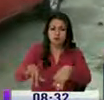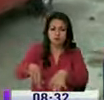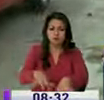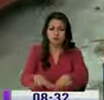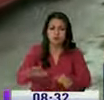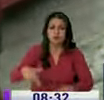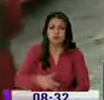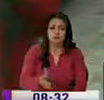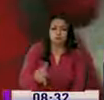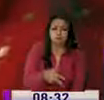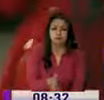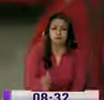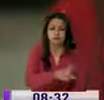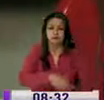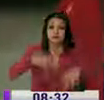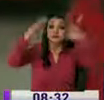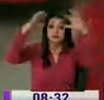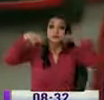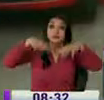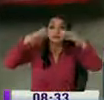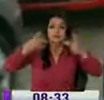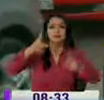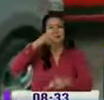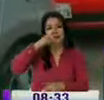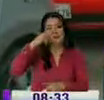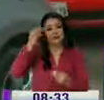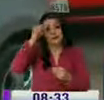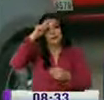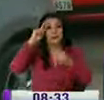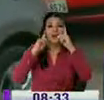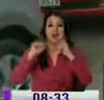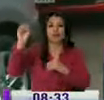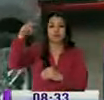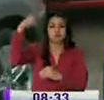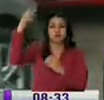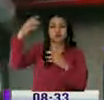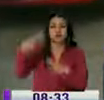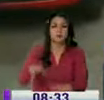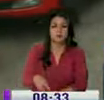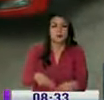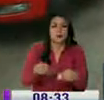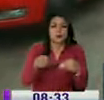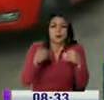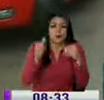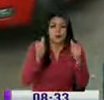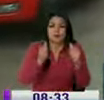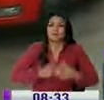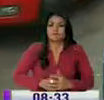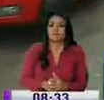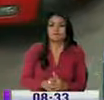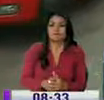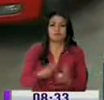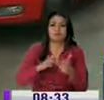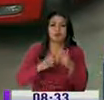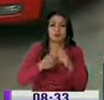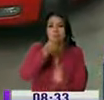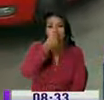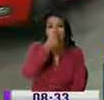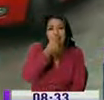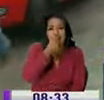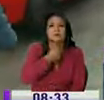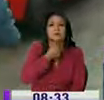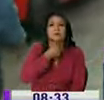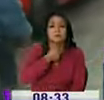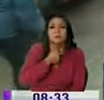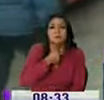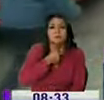forman en el invierno y en el verano. Probablemente el polvo también haya un montón de afecciones respiratorias de aquí para la ciudadanía